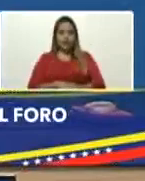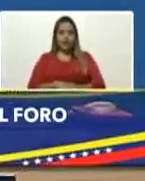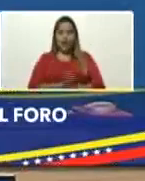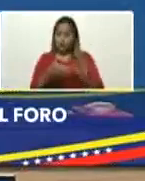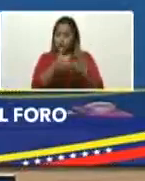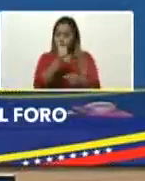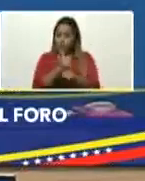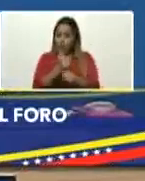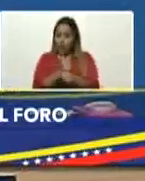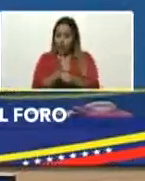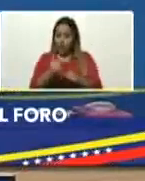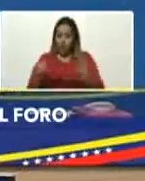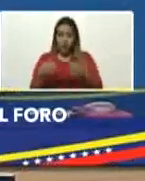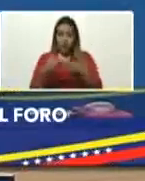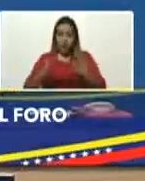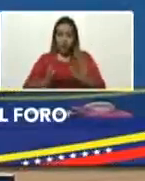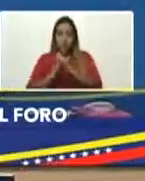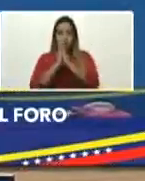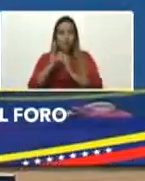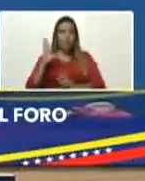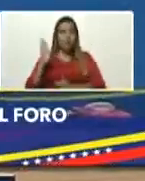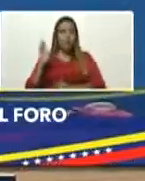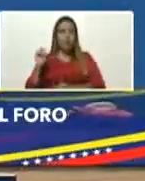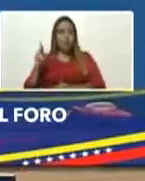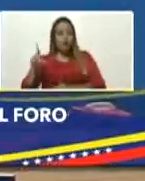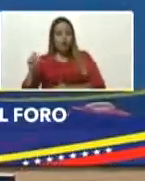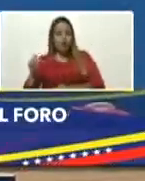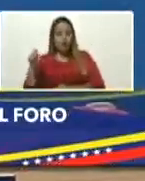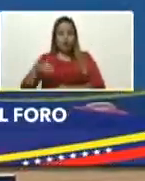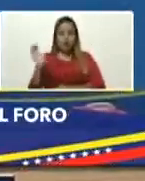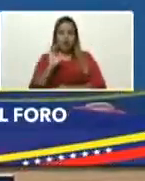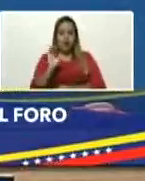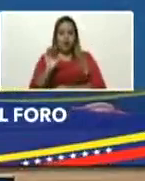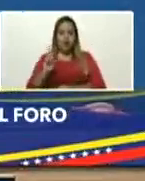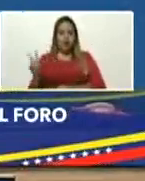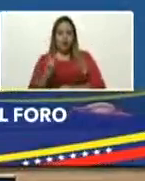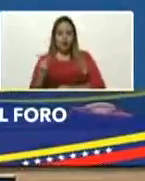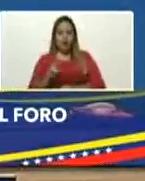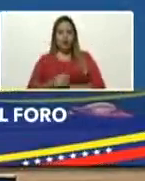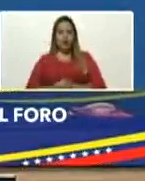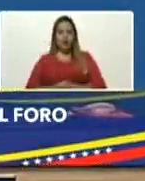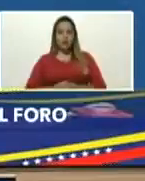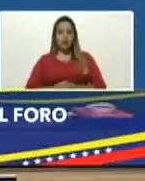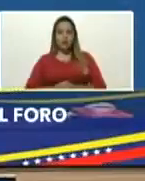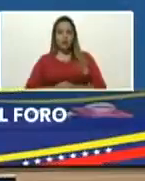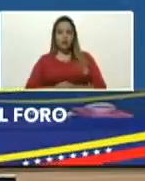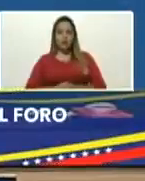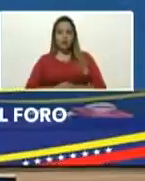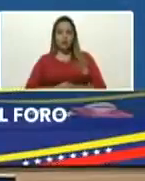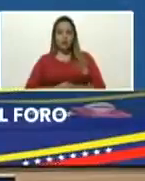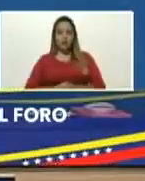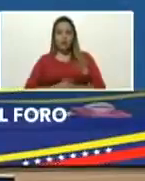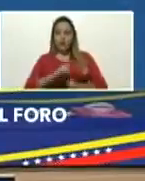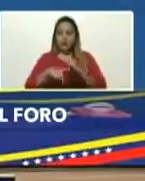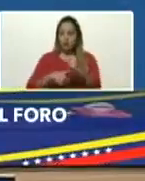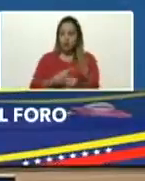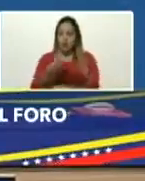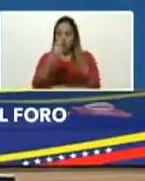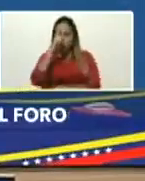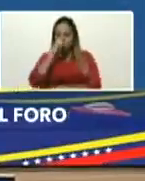del Foro de São Paulo, acá en Caracas, Venezuela, después de un año